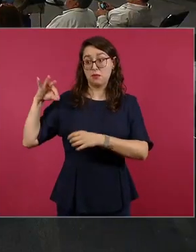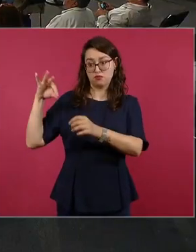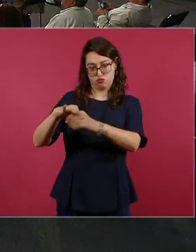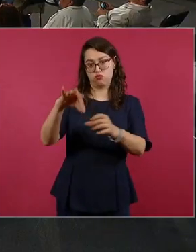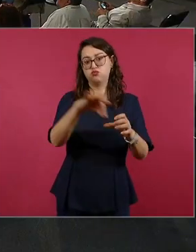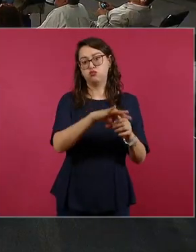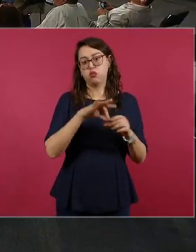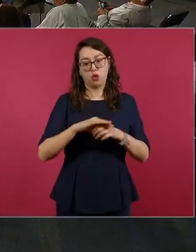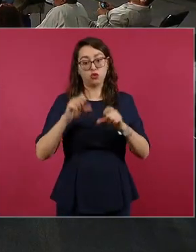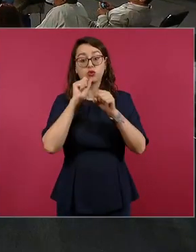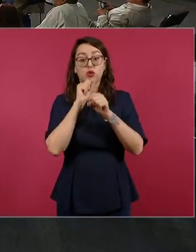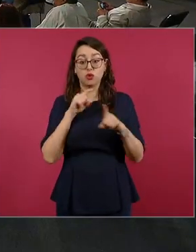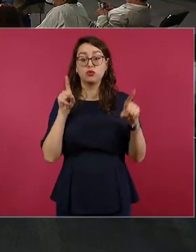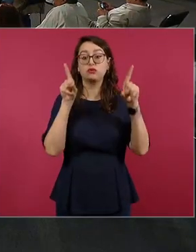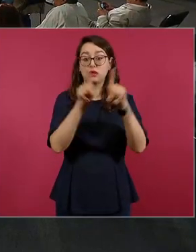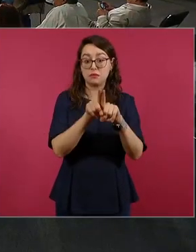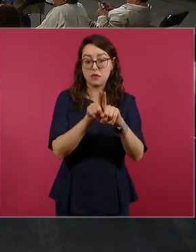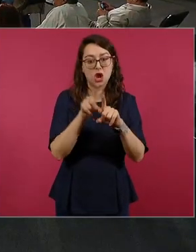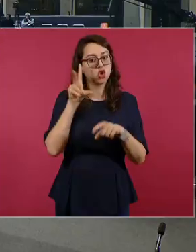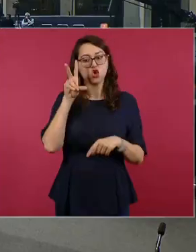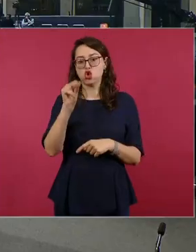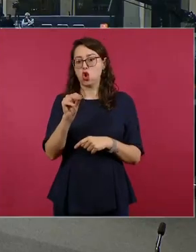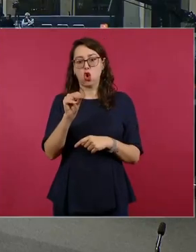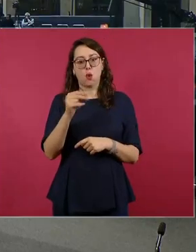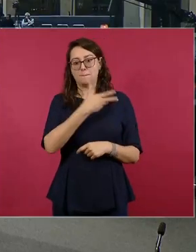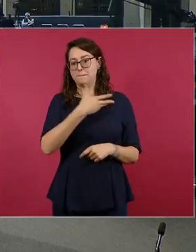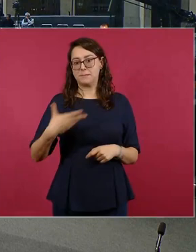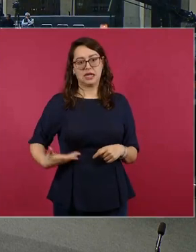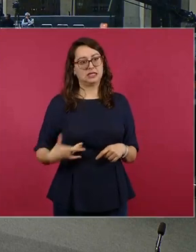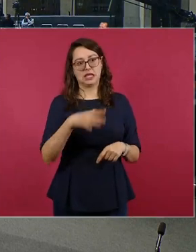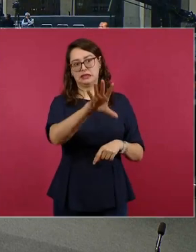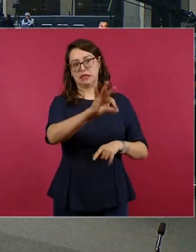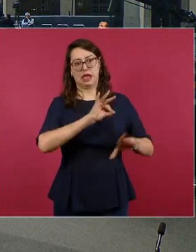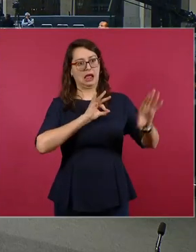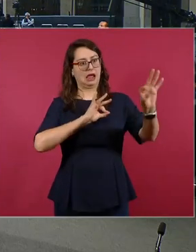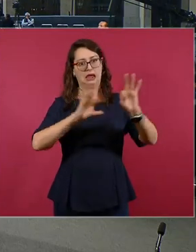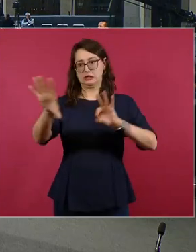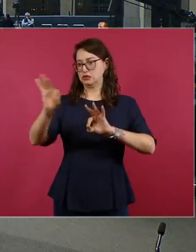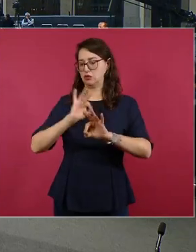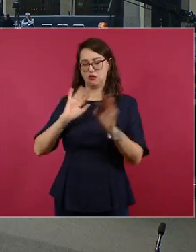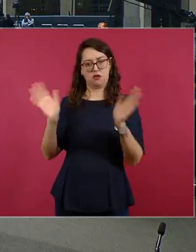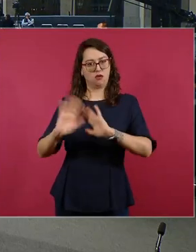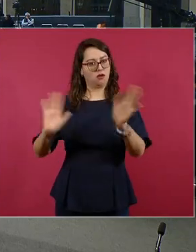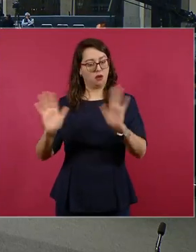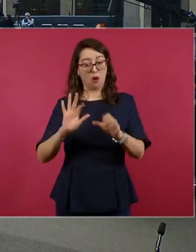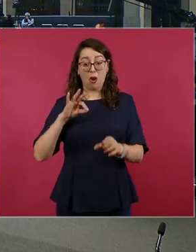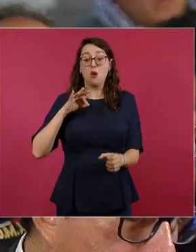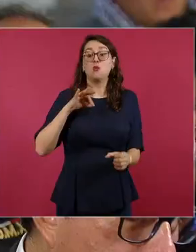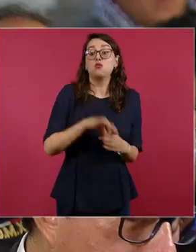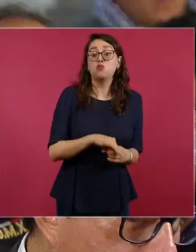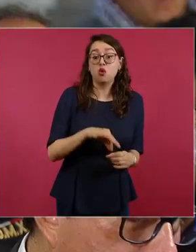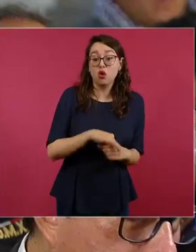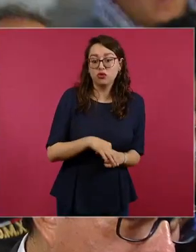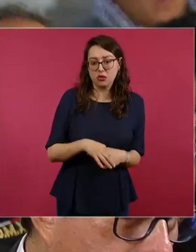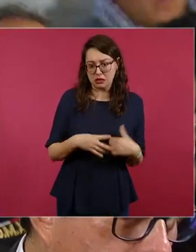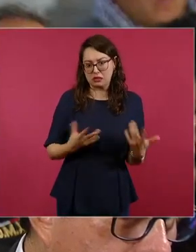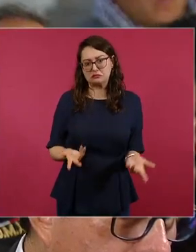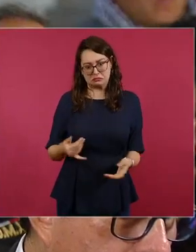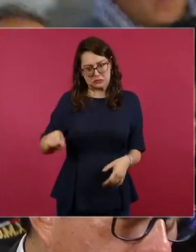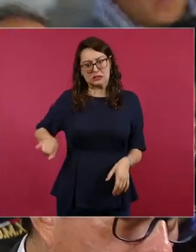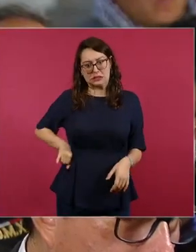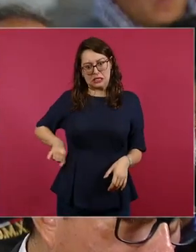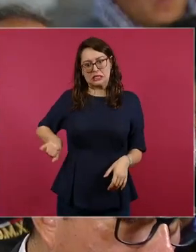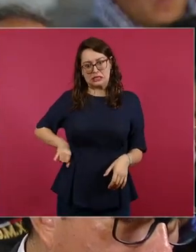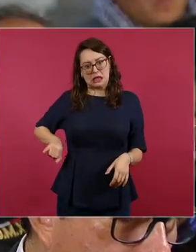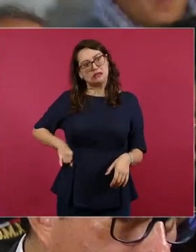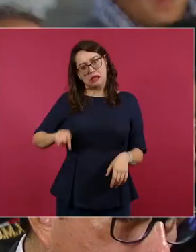voto. Esto me parece muy interesante, sobre todo revalorando el trabajo que están haciendo los mexicanos en Estados Unidos.